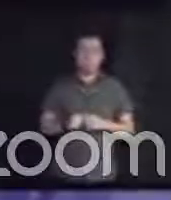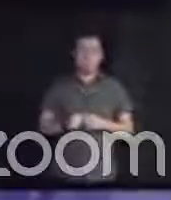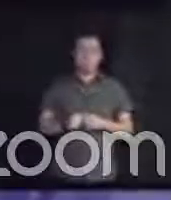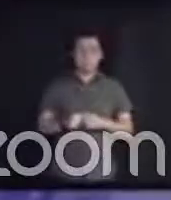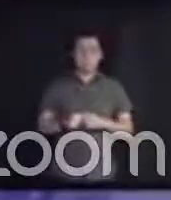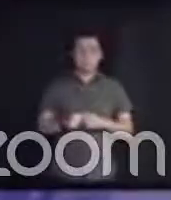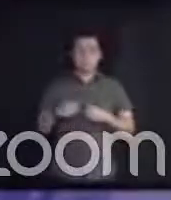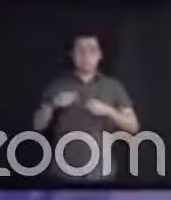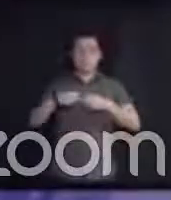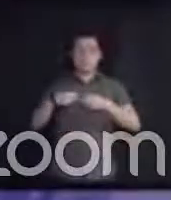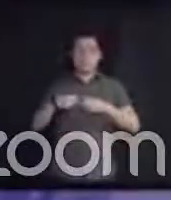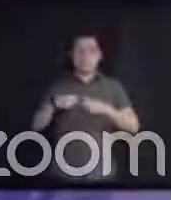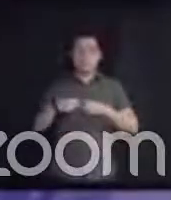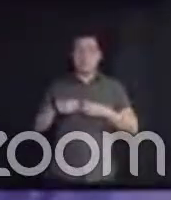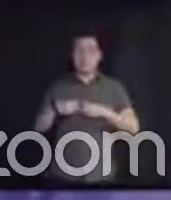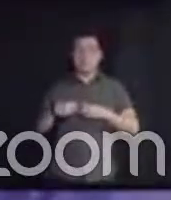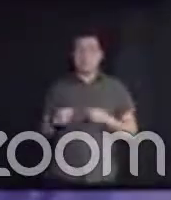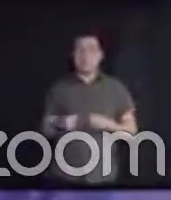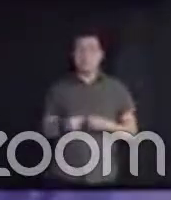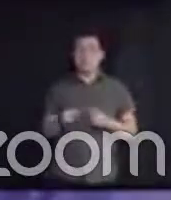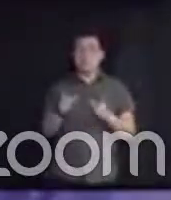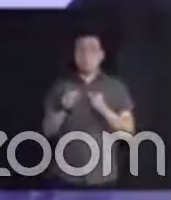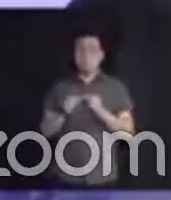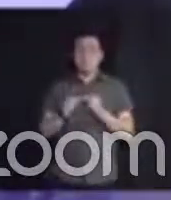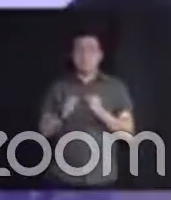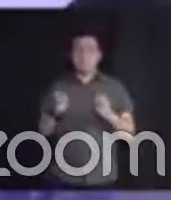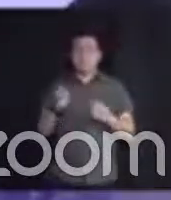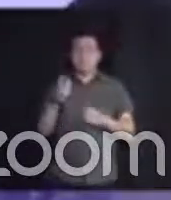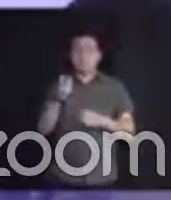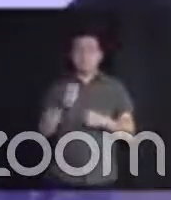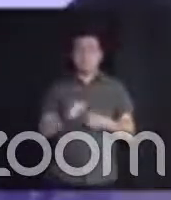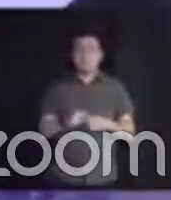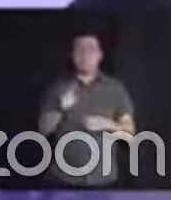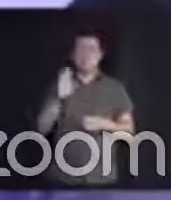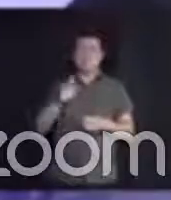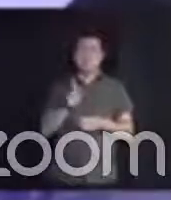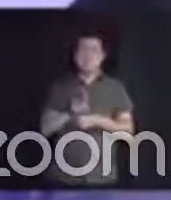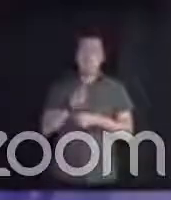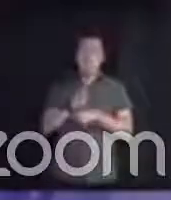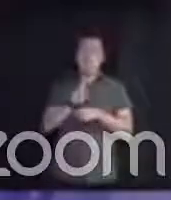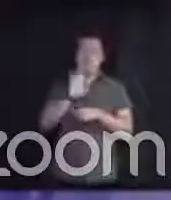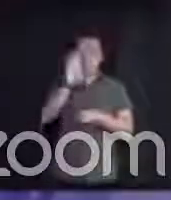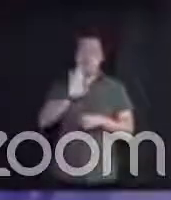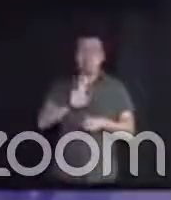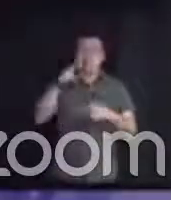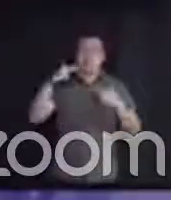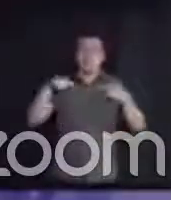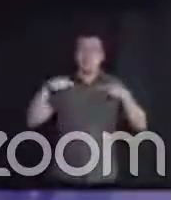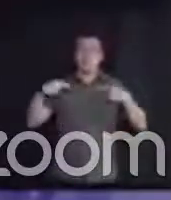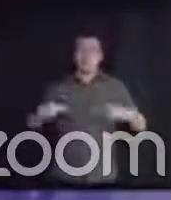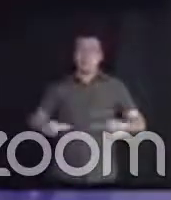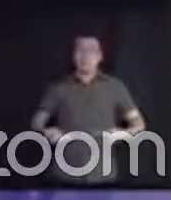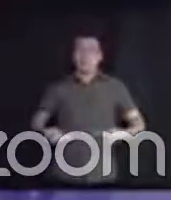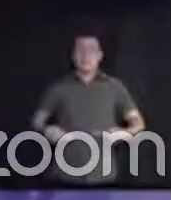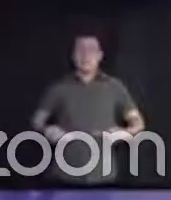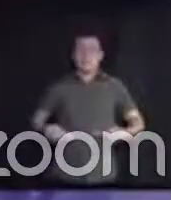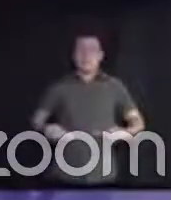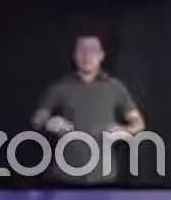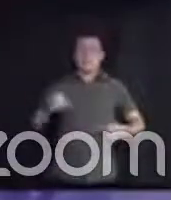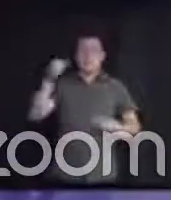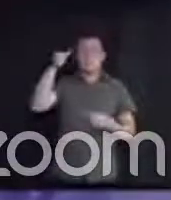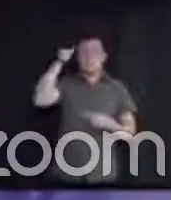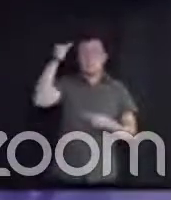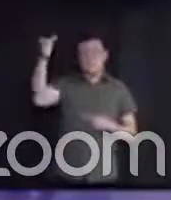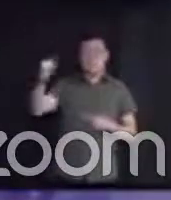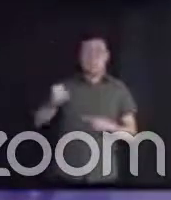Y con tenis, eso era como mi uniforme del día. Imagínense, y se te